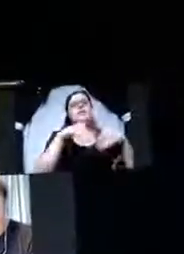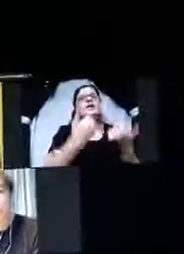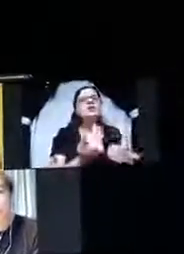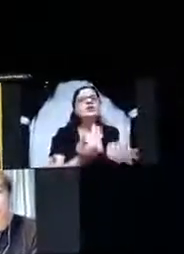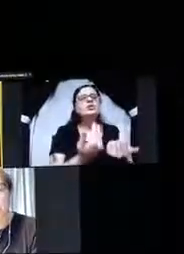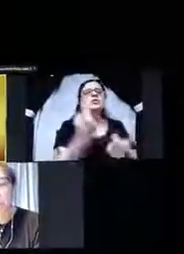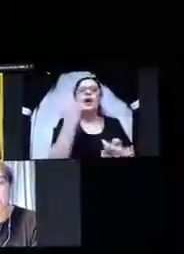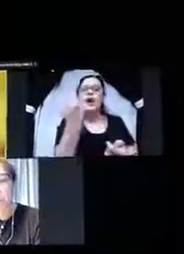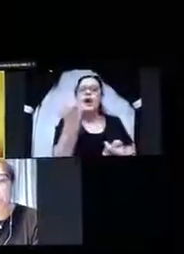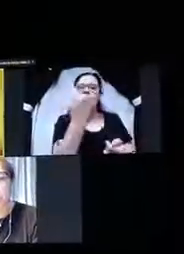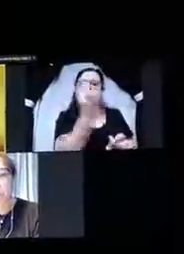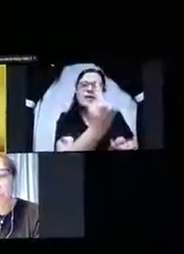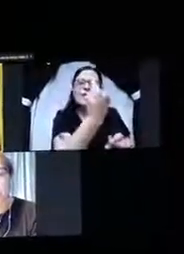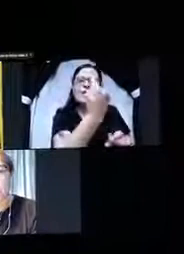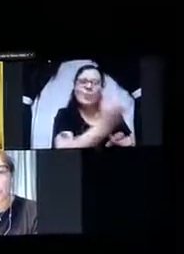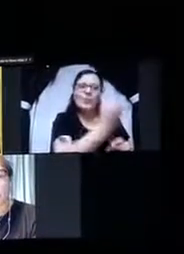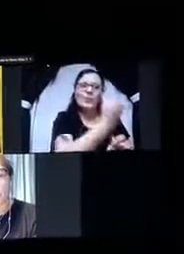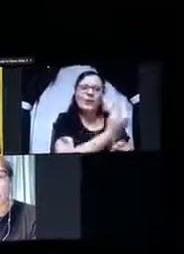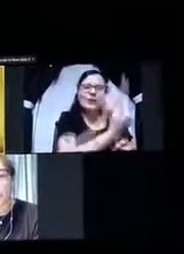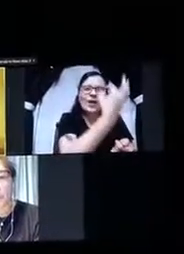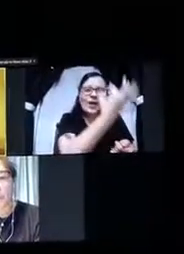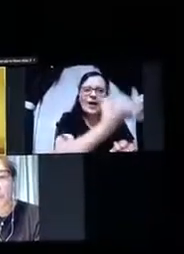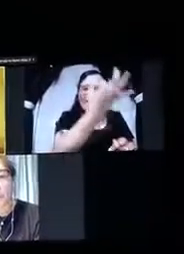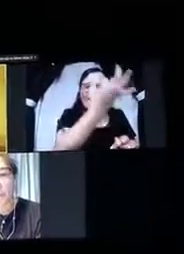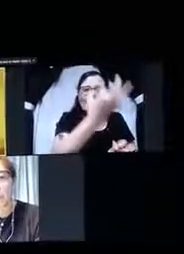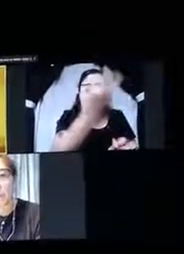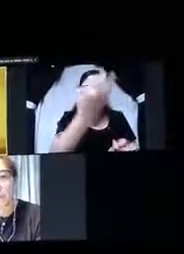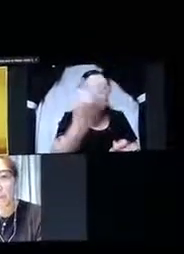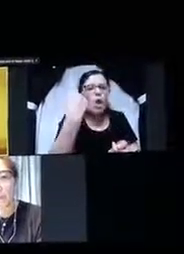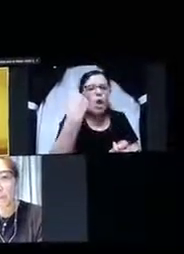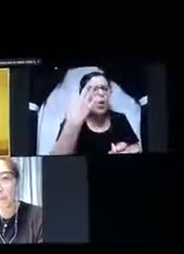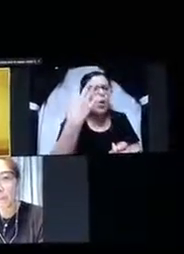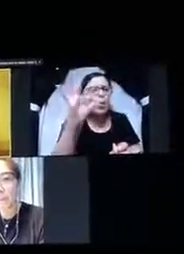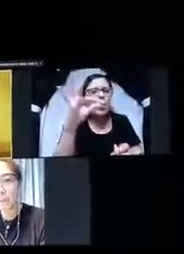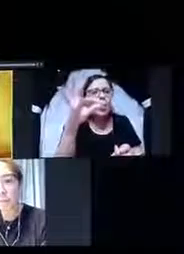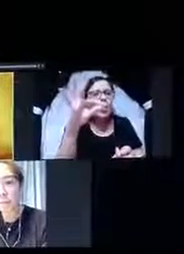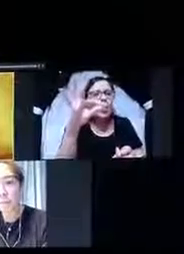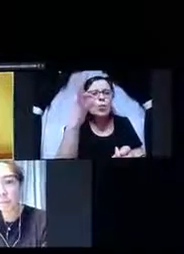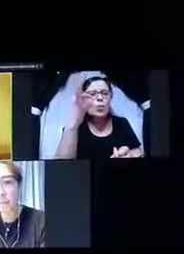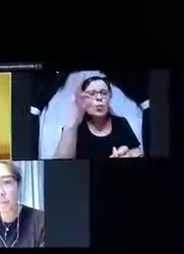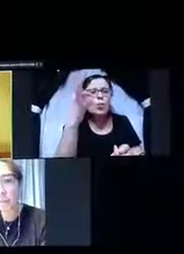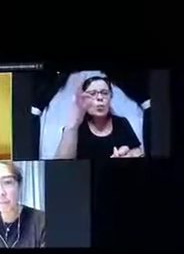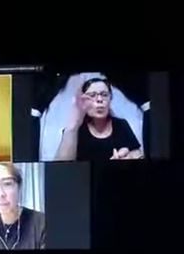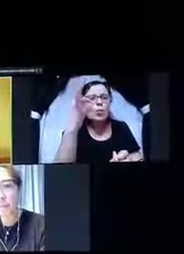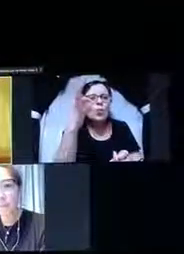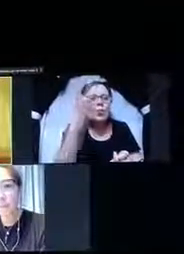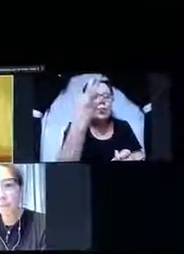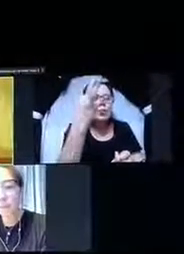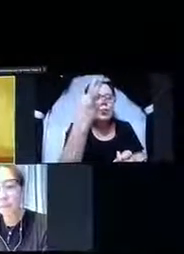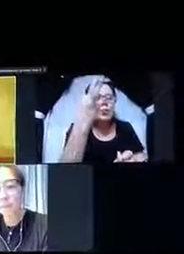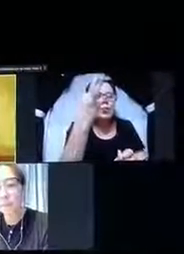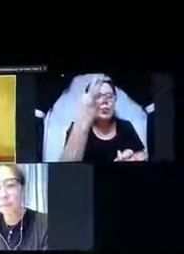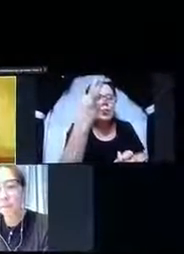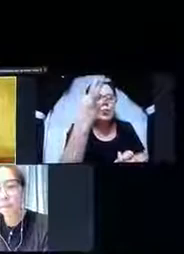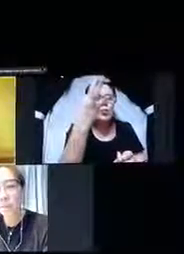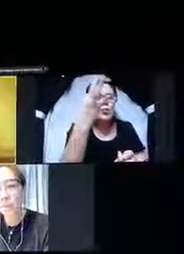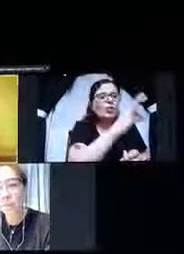¿sí?, para cada caso va a haber algo que sea más recomendable o no.